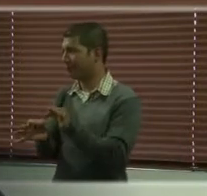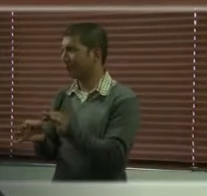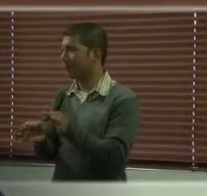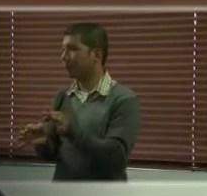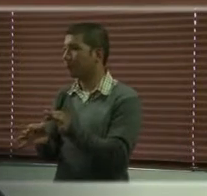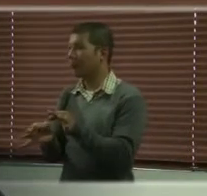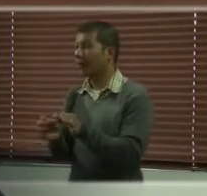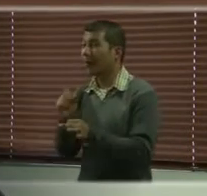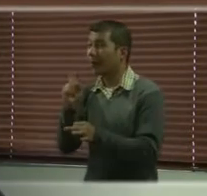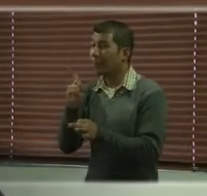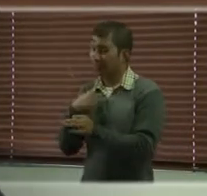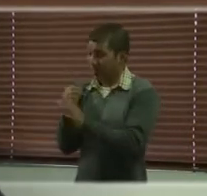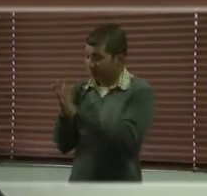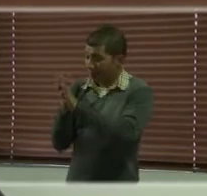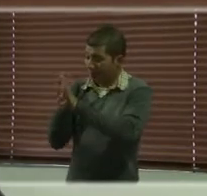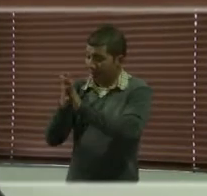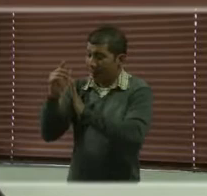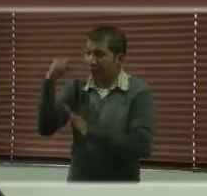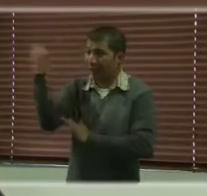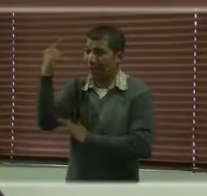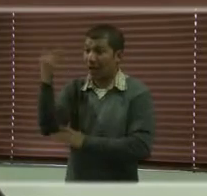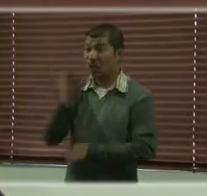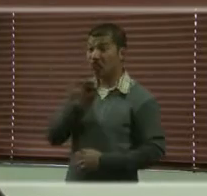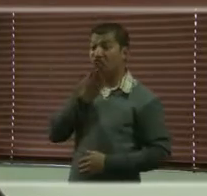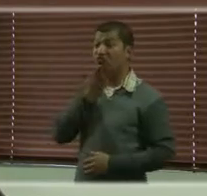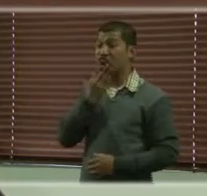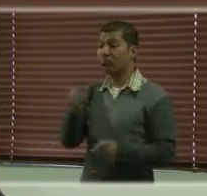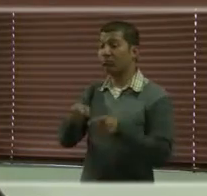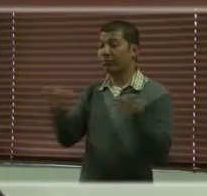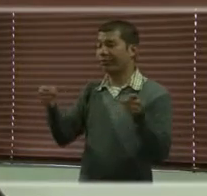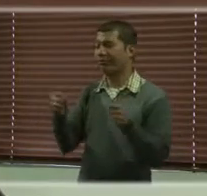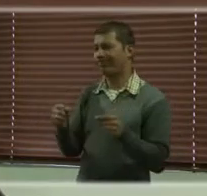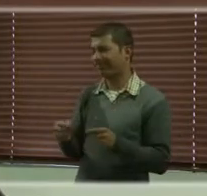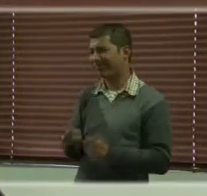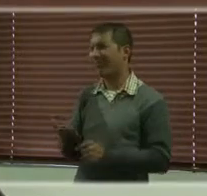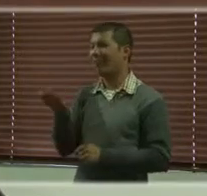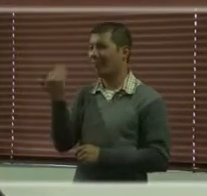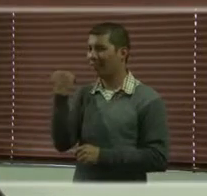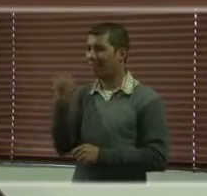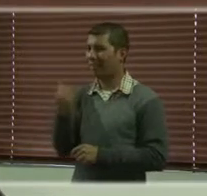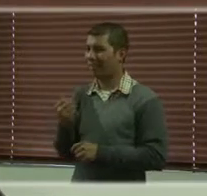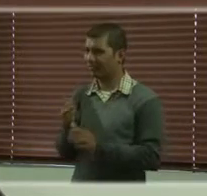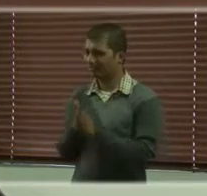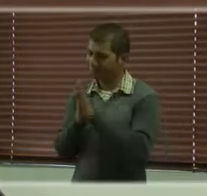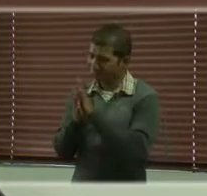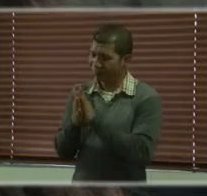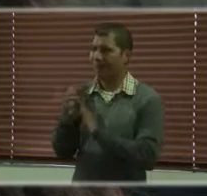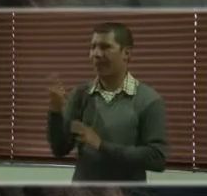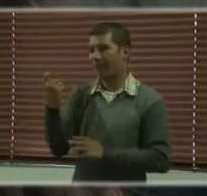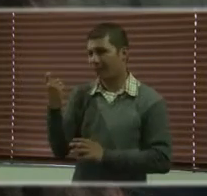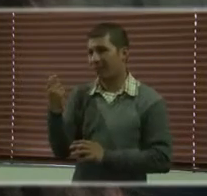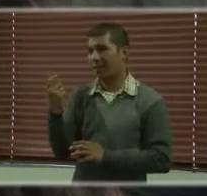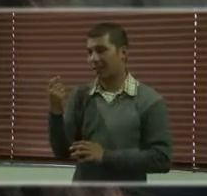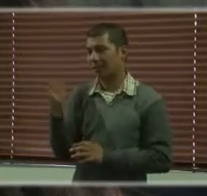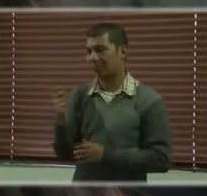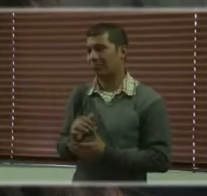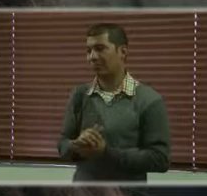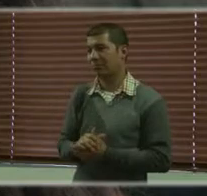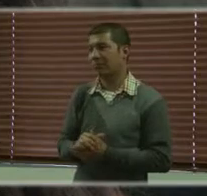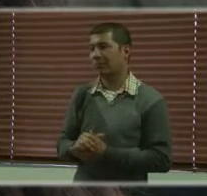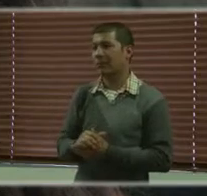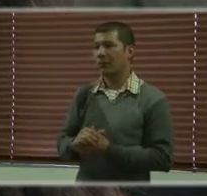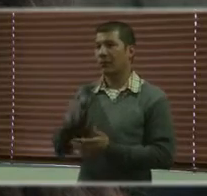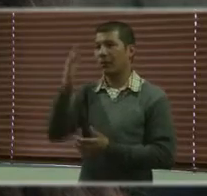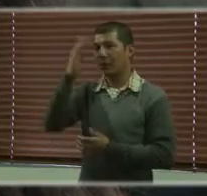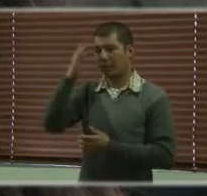todavía se quedó corto y hay mucho más que desarrollar Además del de la cantidad de de